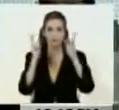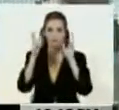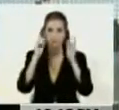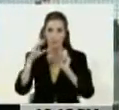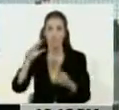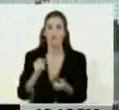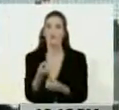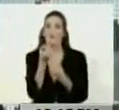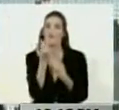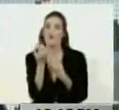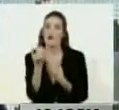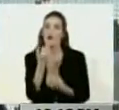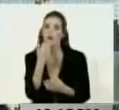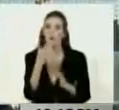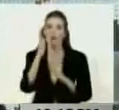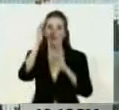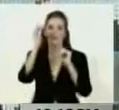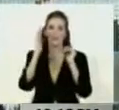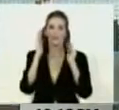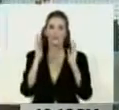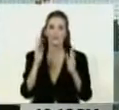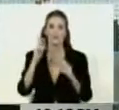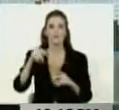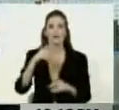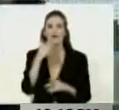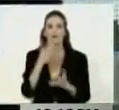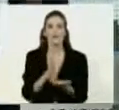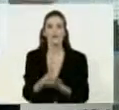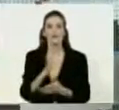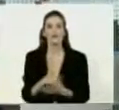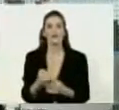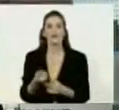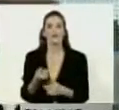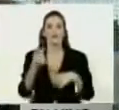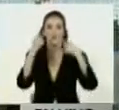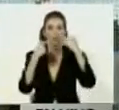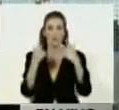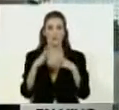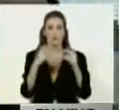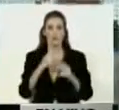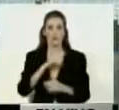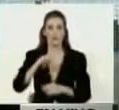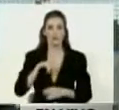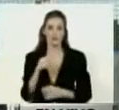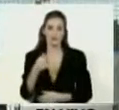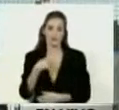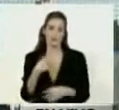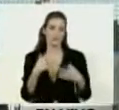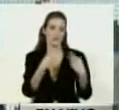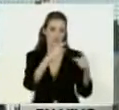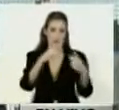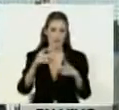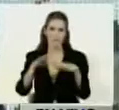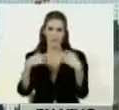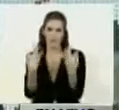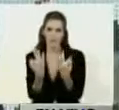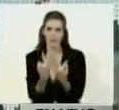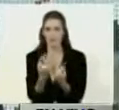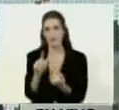cuentos, a atenderla. Bueno, a través de Hugo entonces todos nosotros, yo y todos los demás